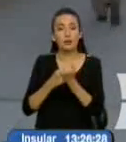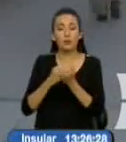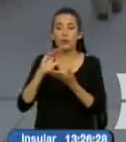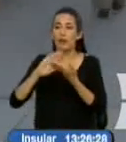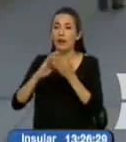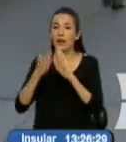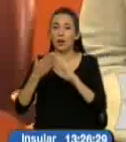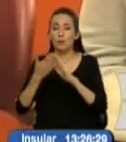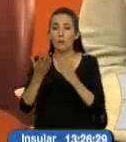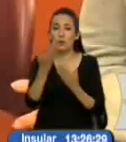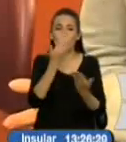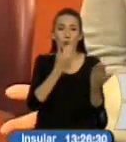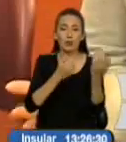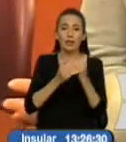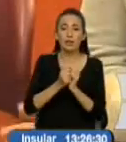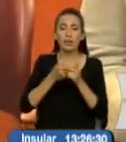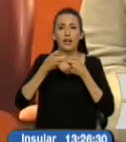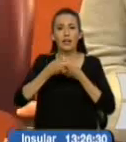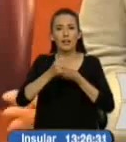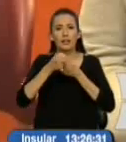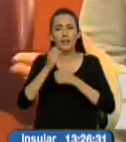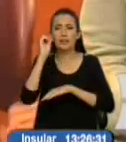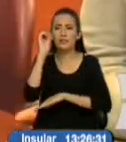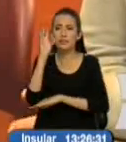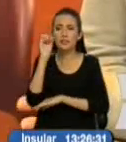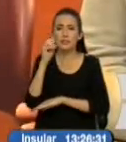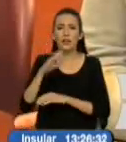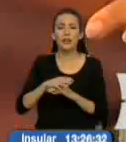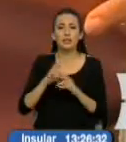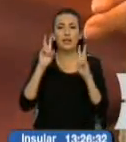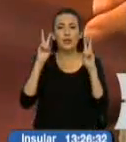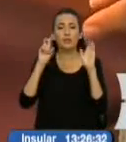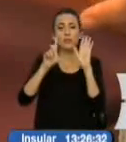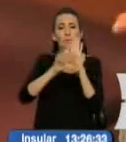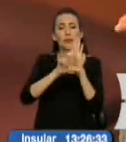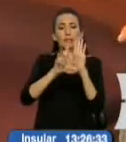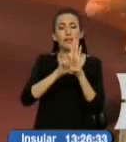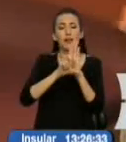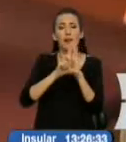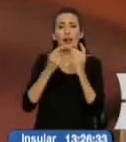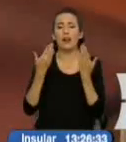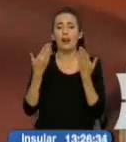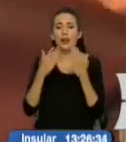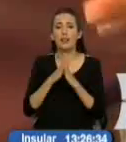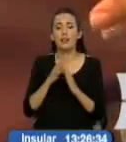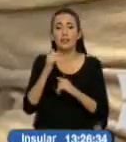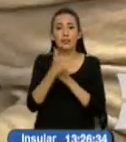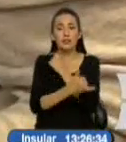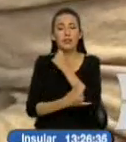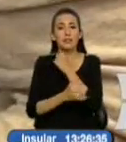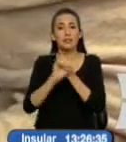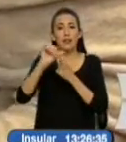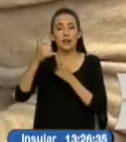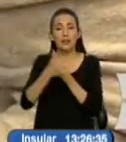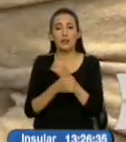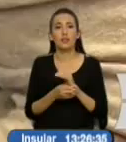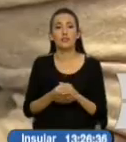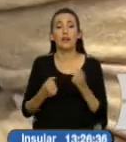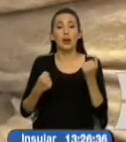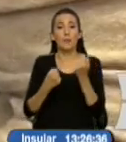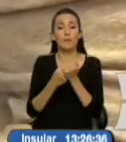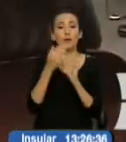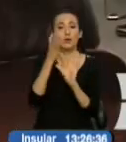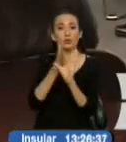comunidad acceder a charlas de información sobre las leyes de migración, asesoría legal y talleres de apoyo psicológico